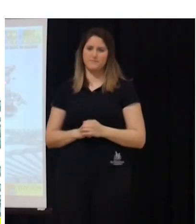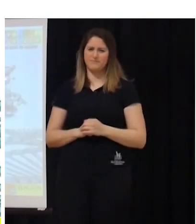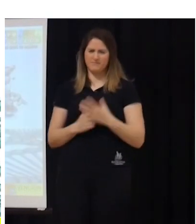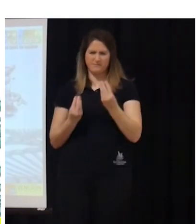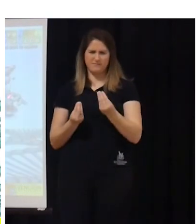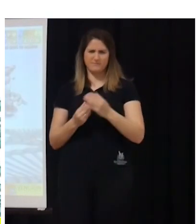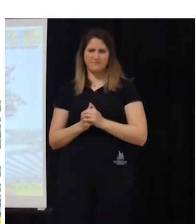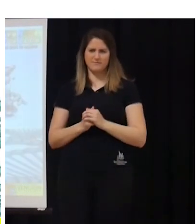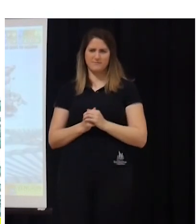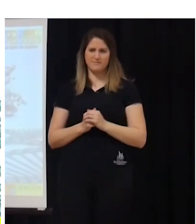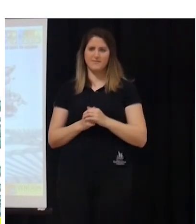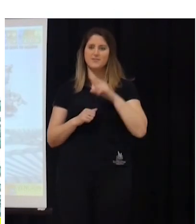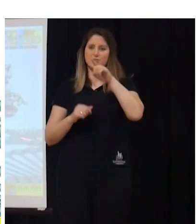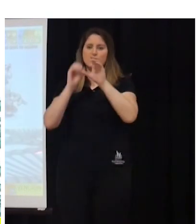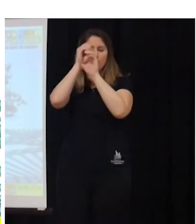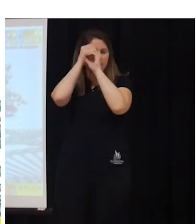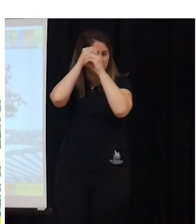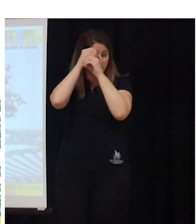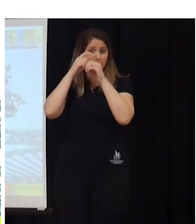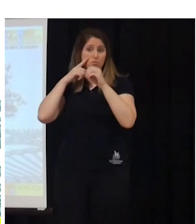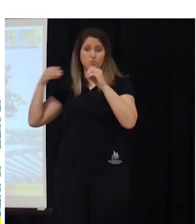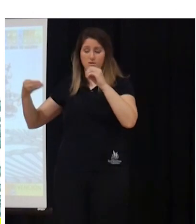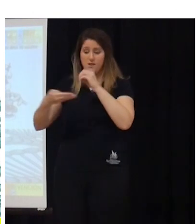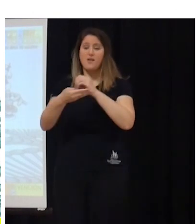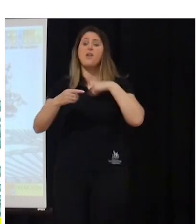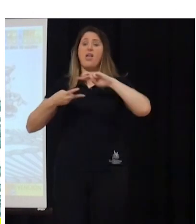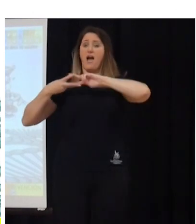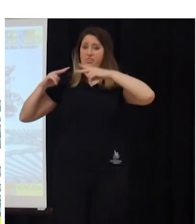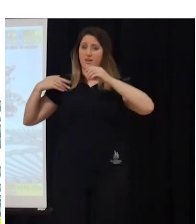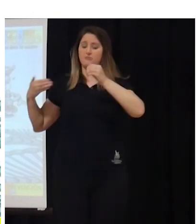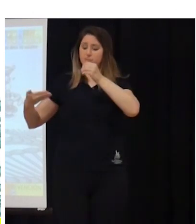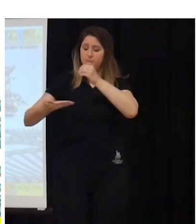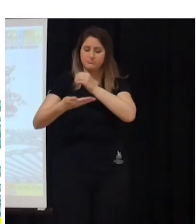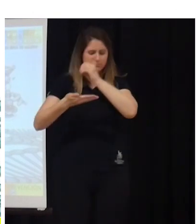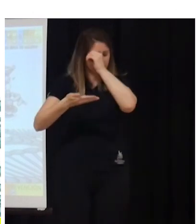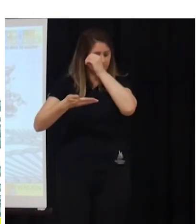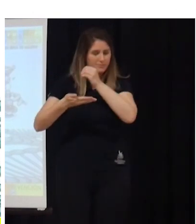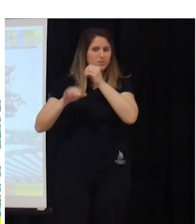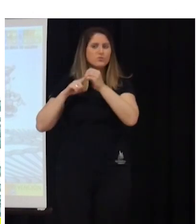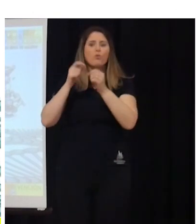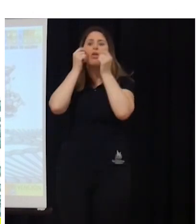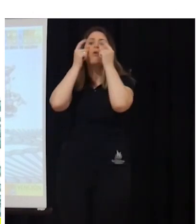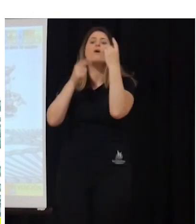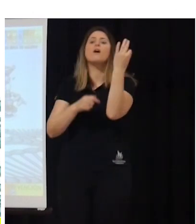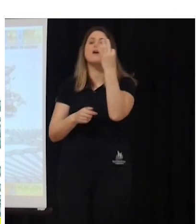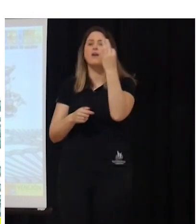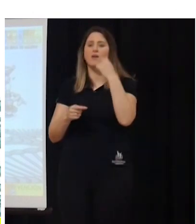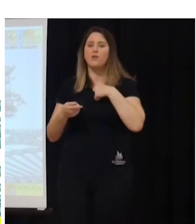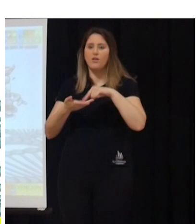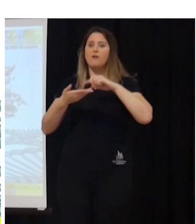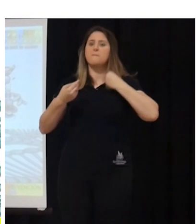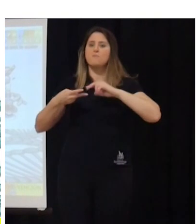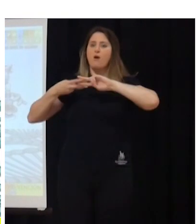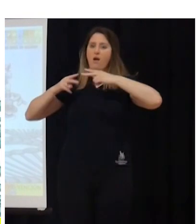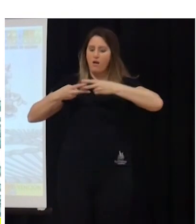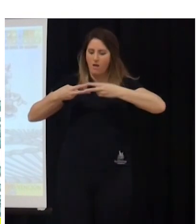Bueno, si mirásemos al microscopio y mirásemos nuestro ADN, probablemente seríamos capaces de ver que algo del código